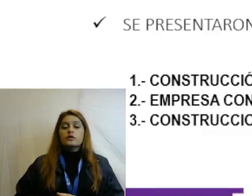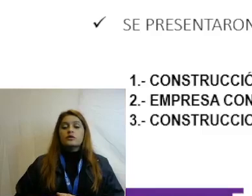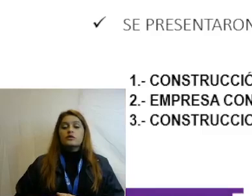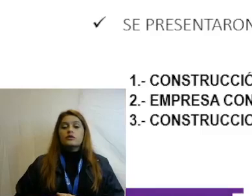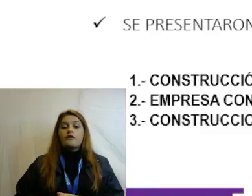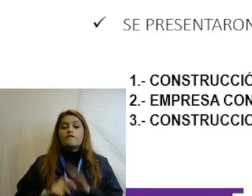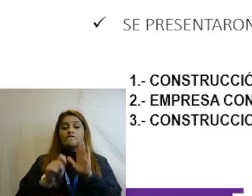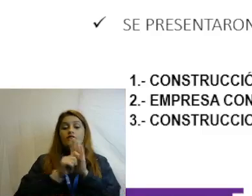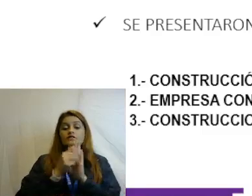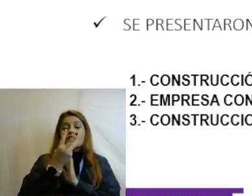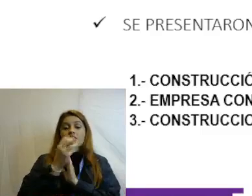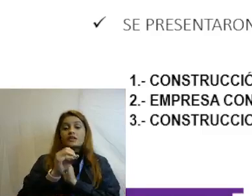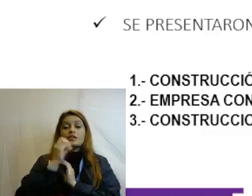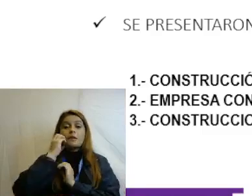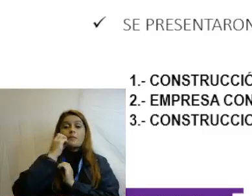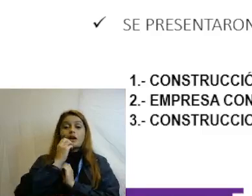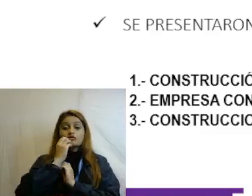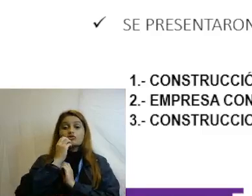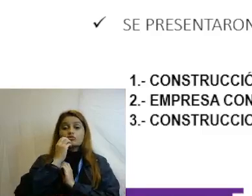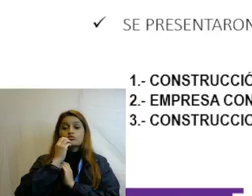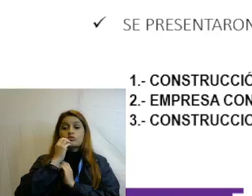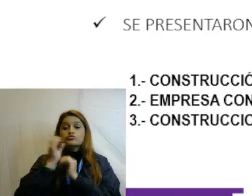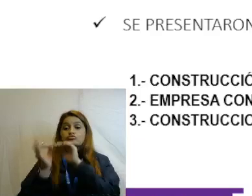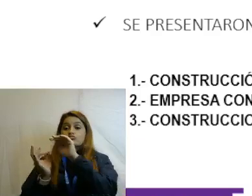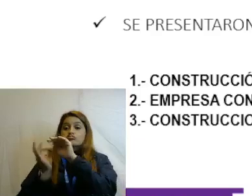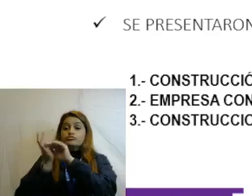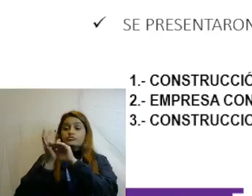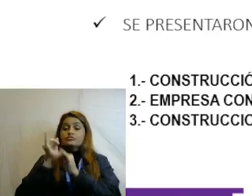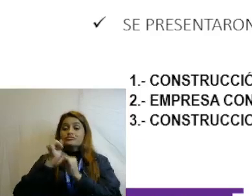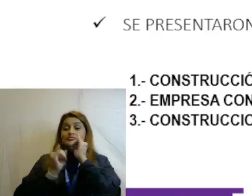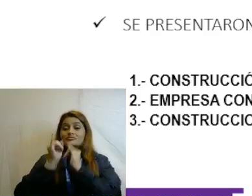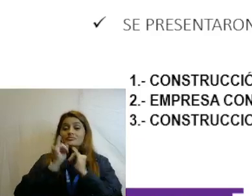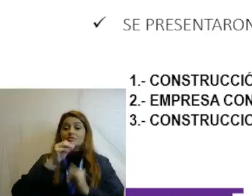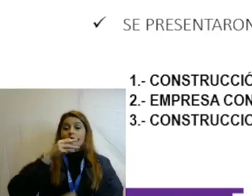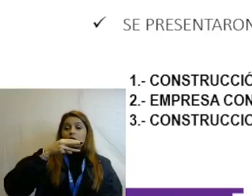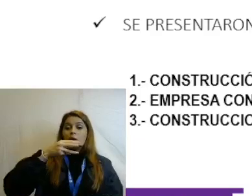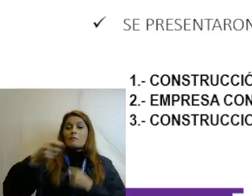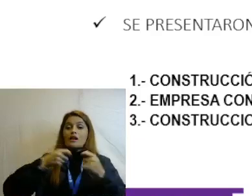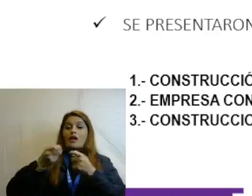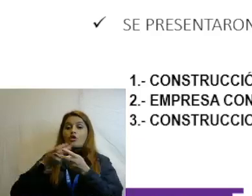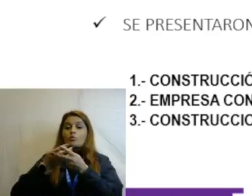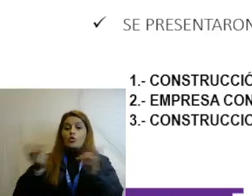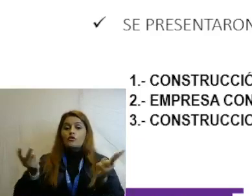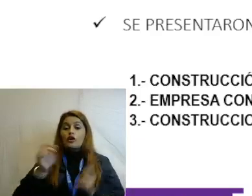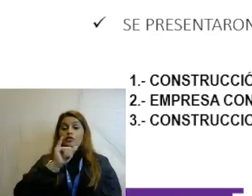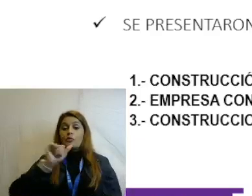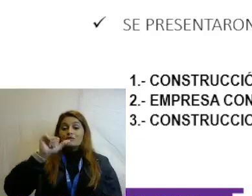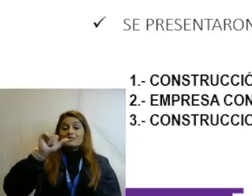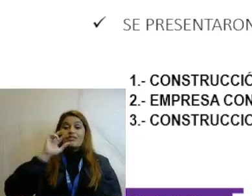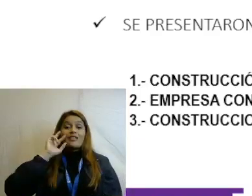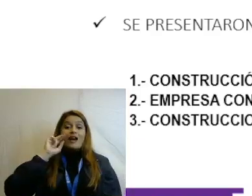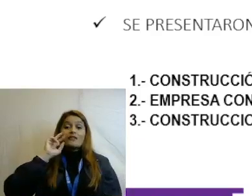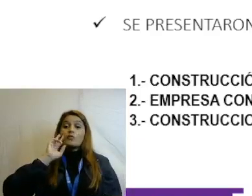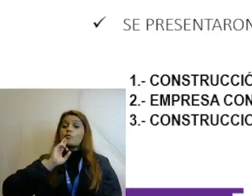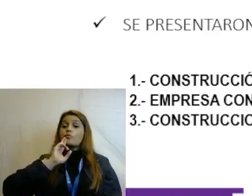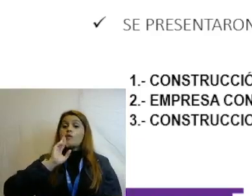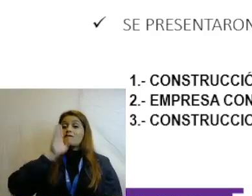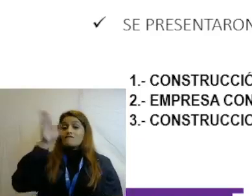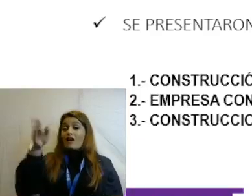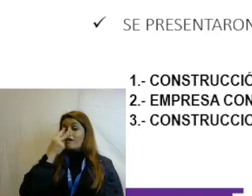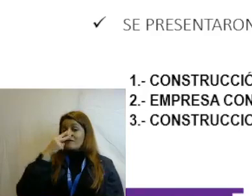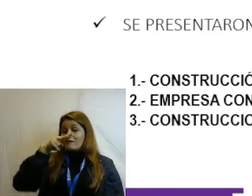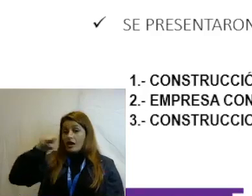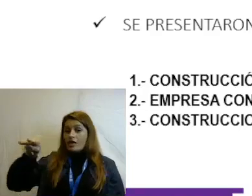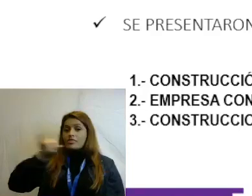con fecha 30 de mayo se publica en Mercado Público, 6 de abril se efectúa la visita a terreno, 18 de abril se responden las consultas en el